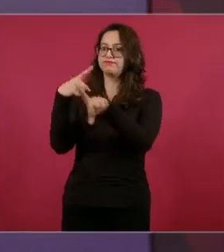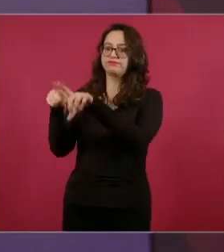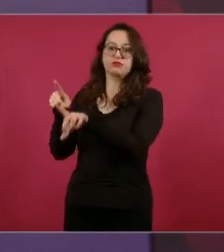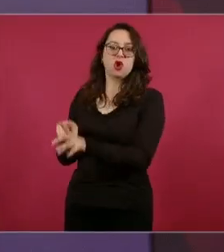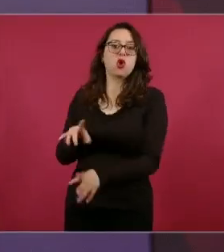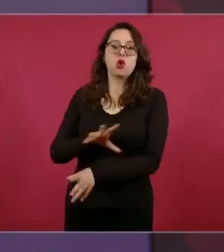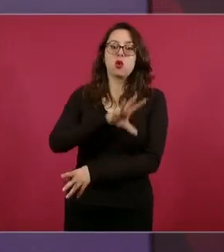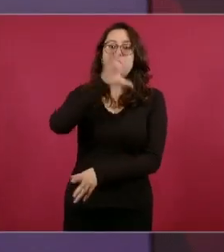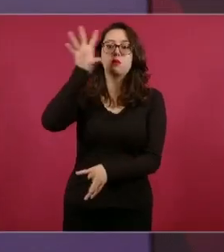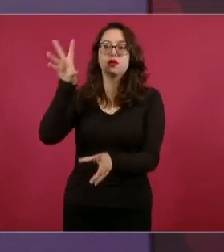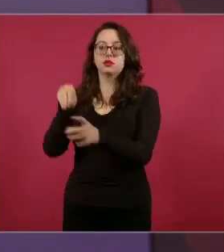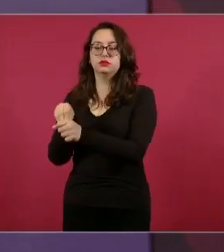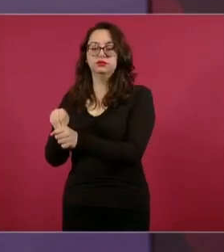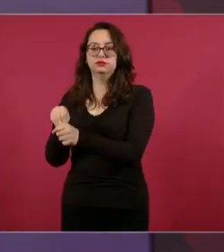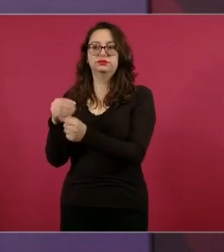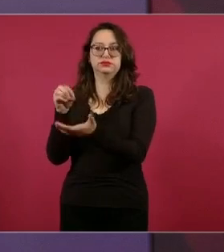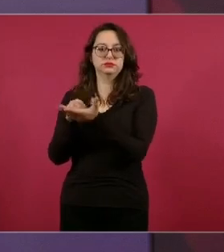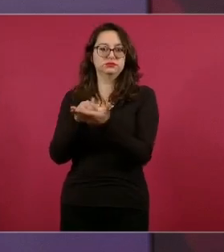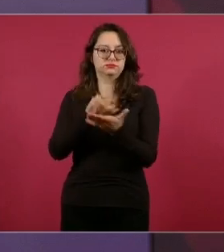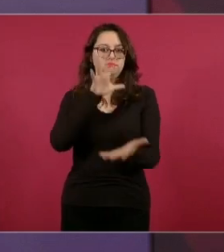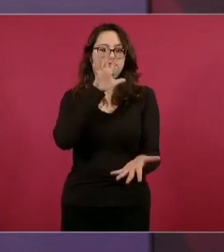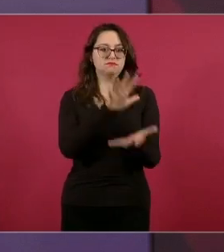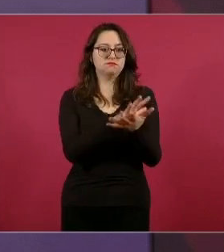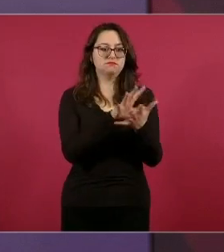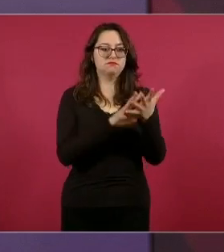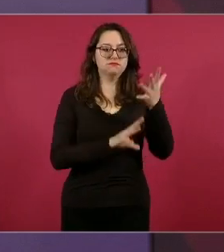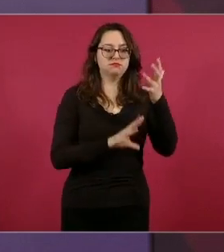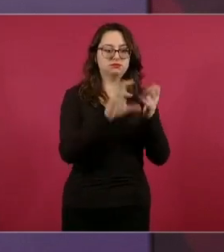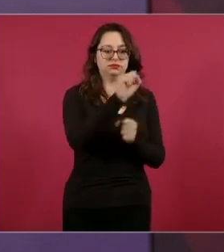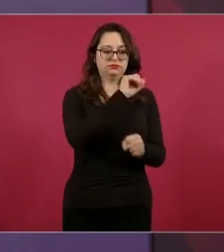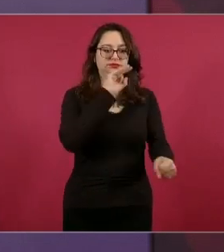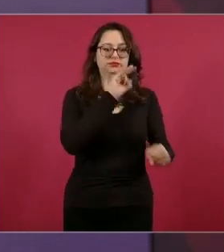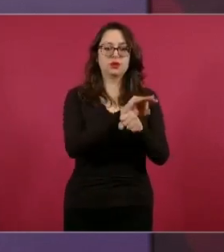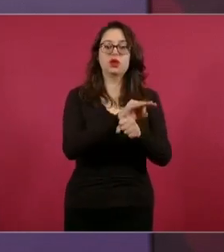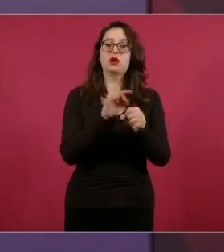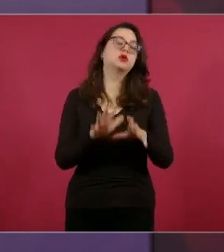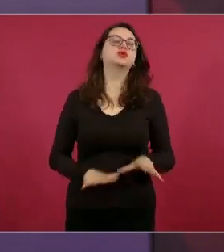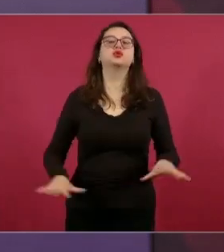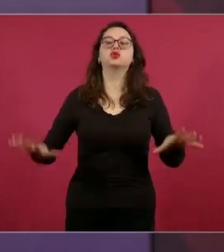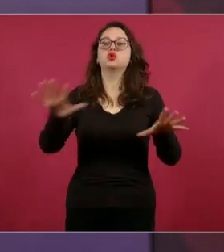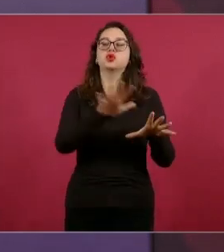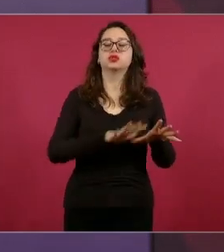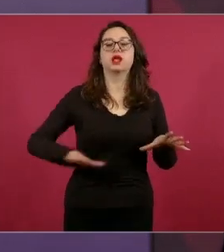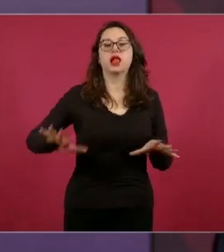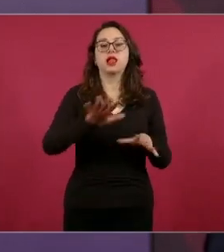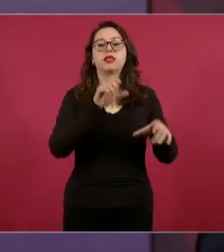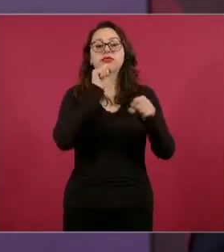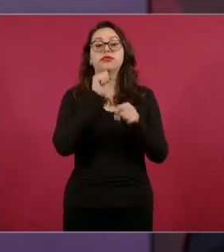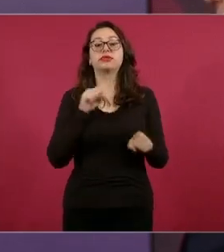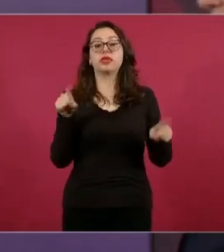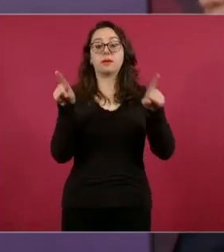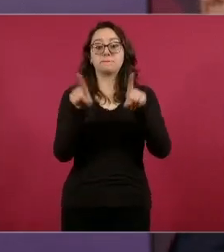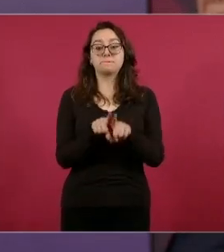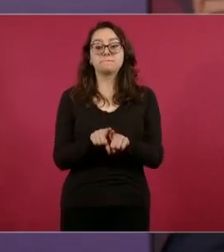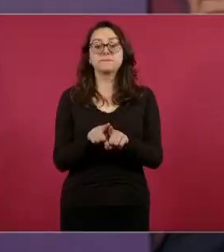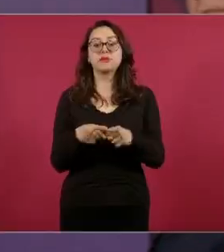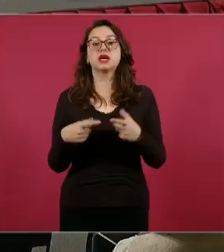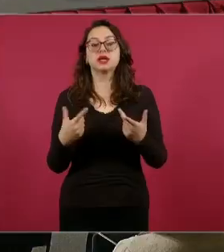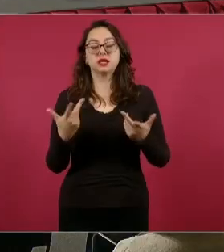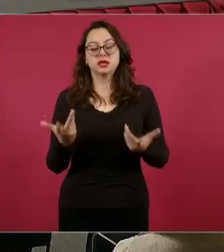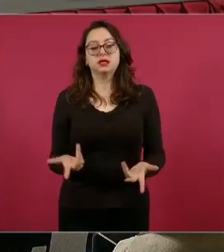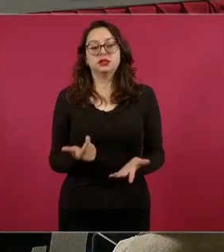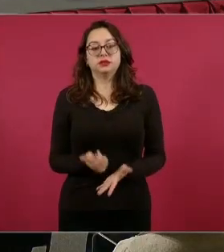la Constitución, además de la protección social a la salud, establece esta garantía del